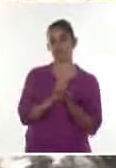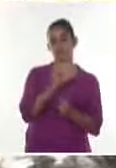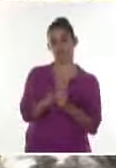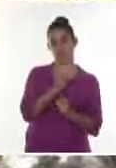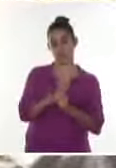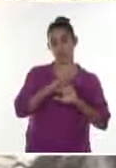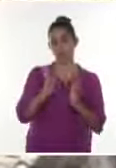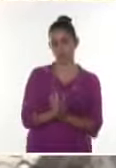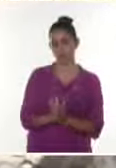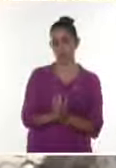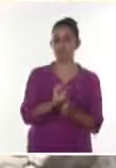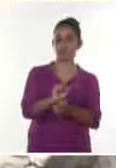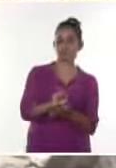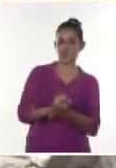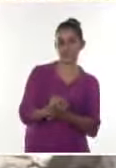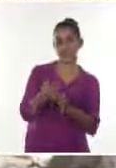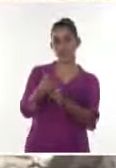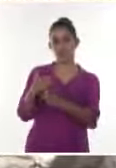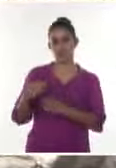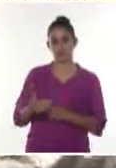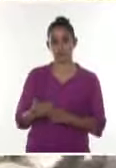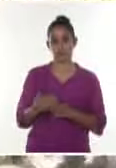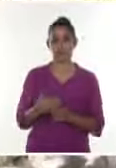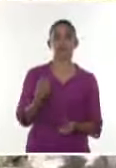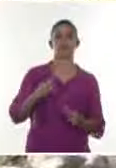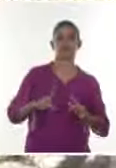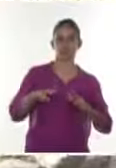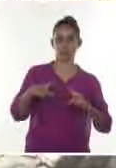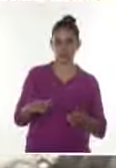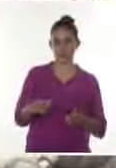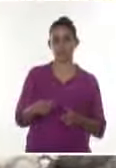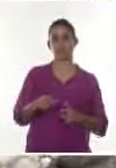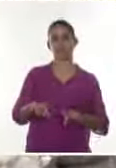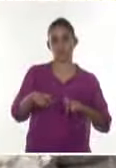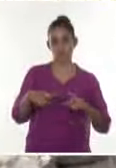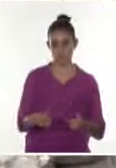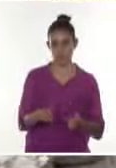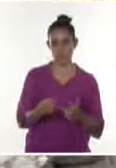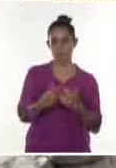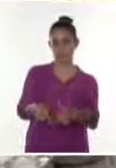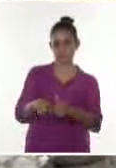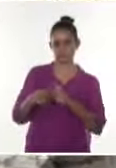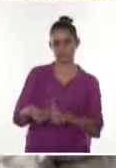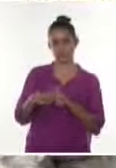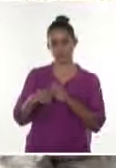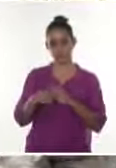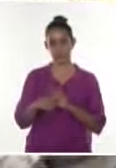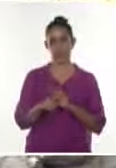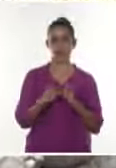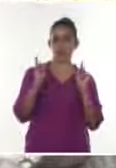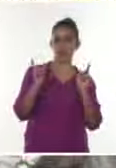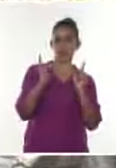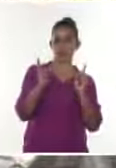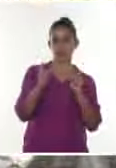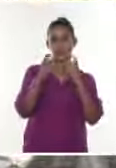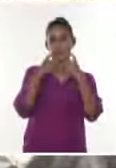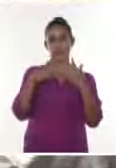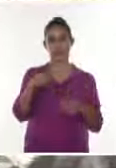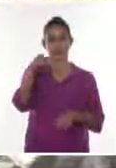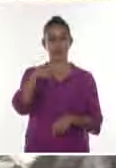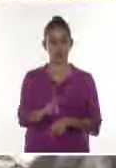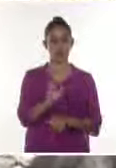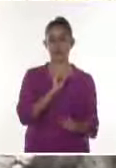tiempo del cargo, y entonces más de una ocasión, como le decía, fue necesario volver a reestructurar la junta. Y entonces ya hoy, desde el año